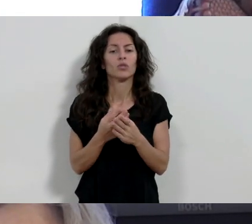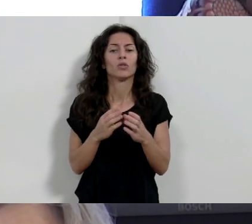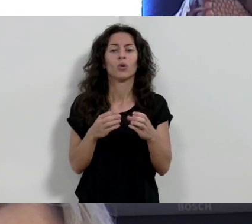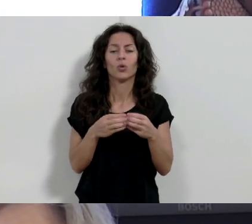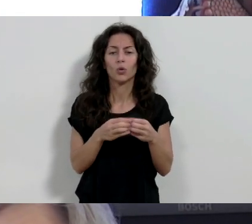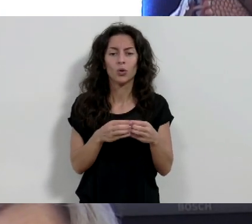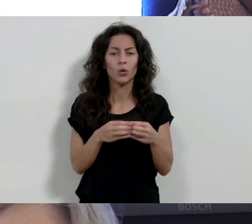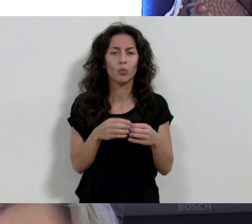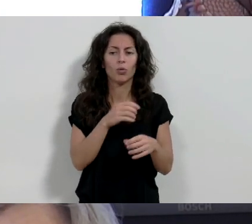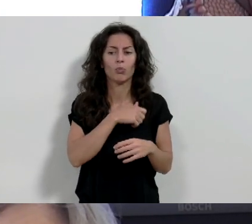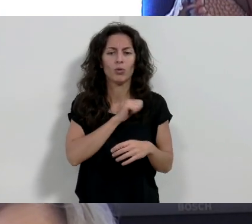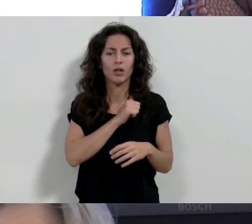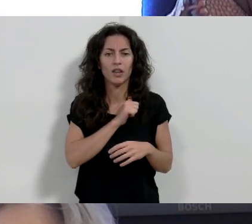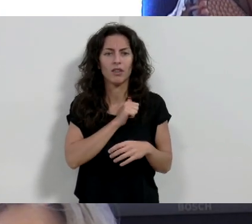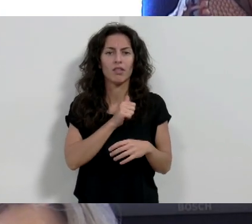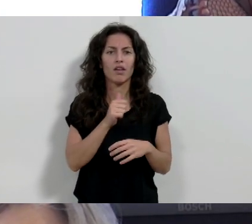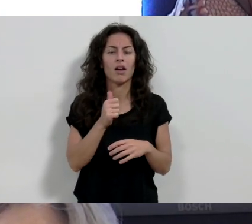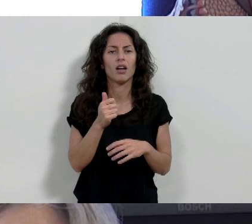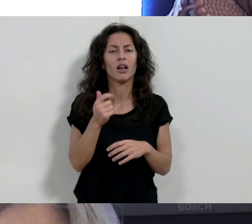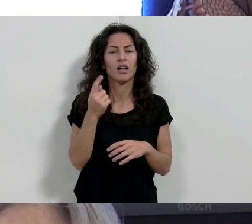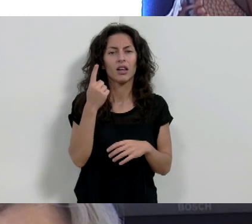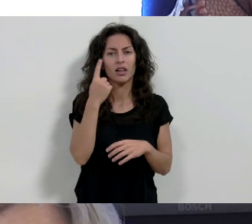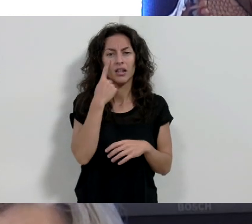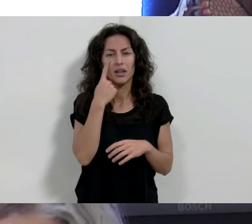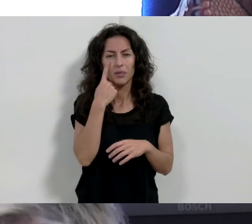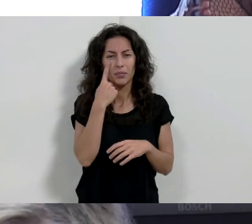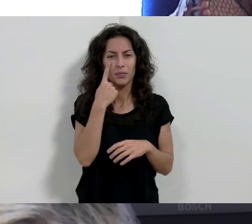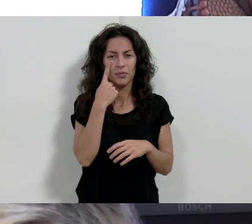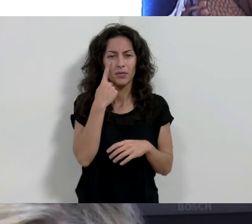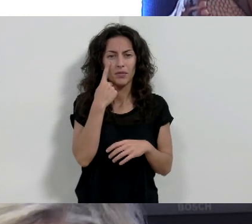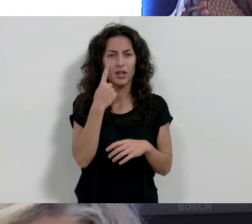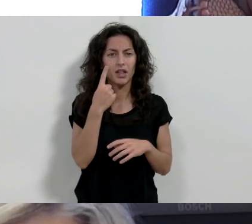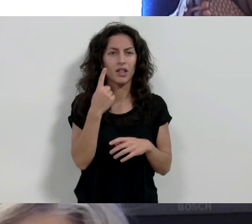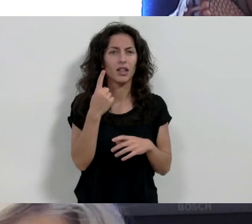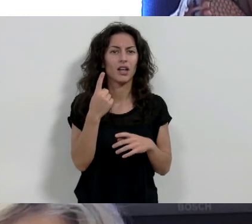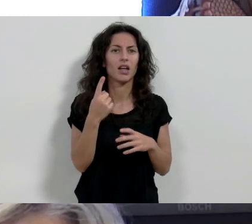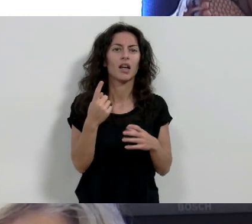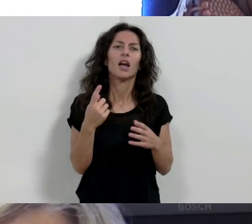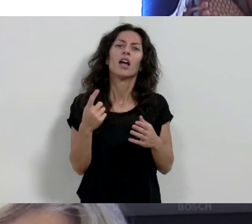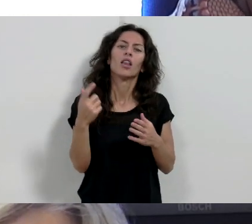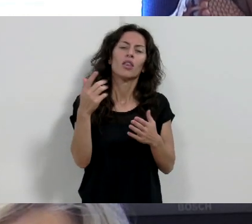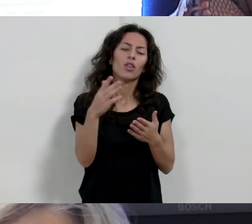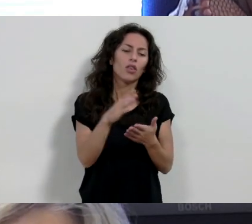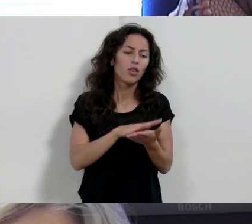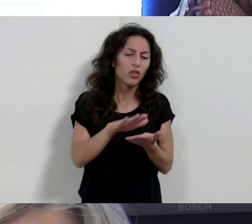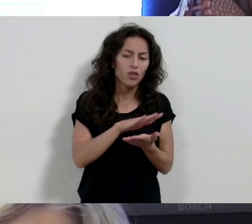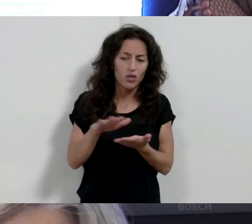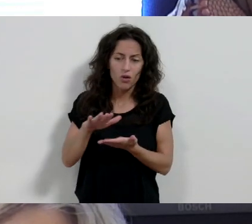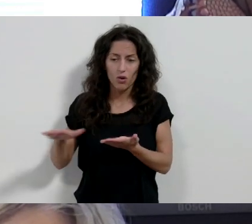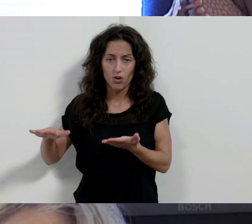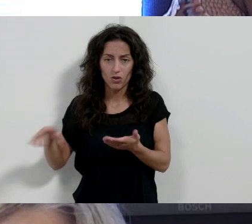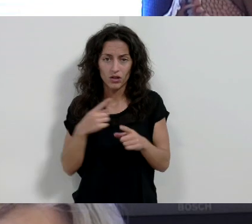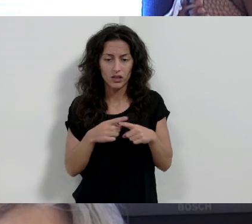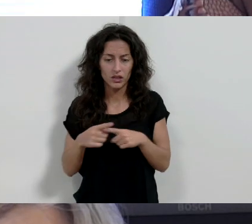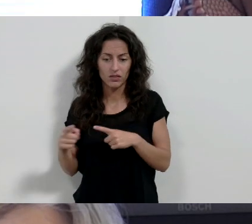que hay en Ciudad Real. Se implica una vigilancia, también implica un plan de limpieza, una vigilancia y también pues